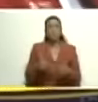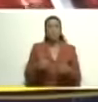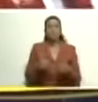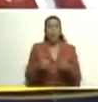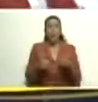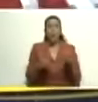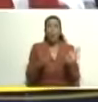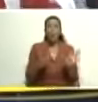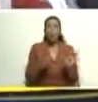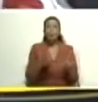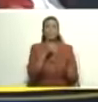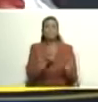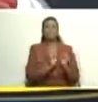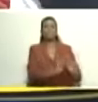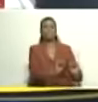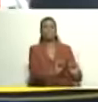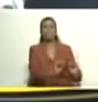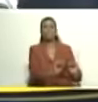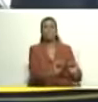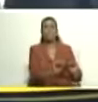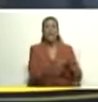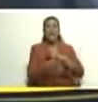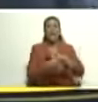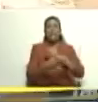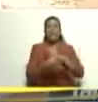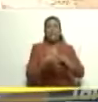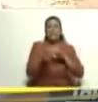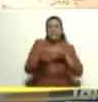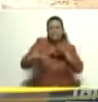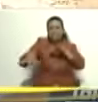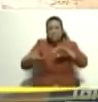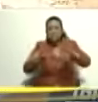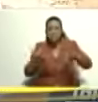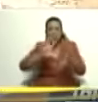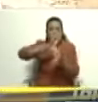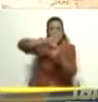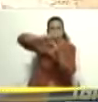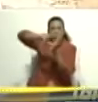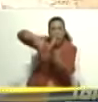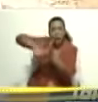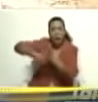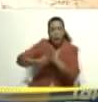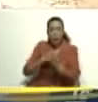Cortarle las manos a las dendritas de la corrupción,